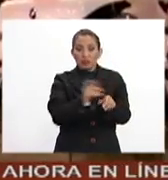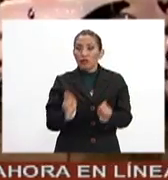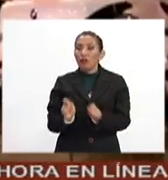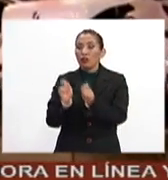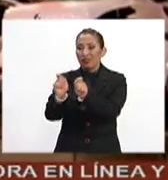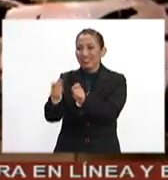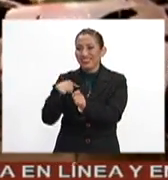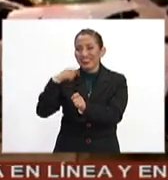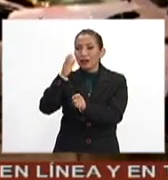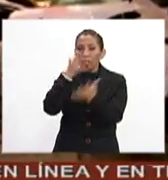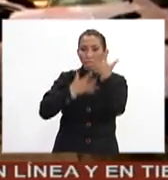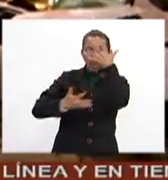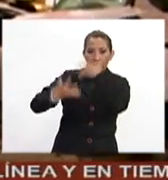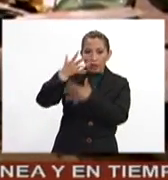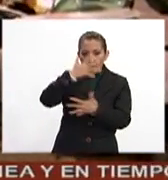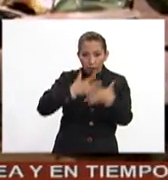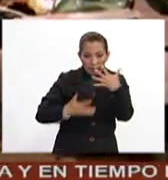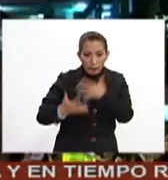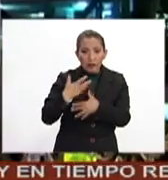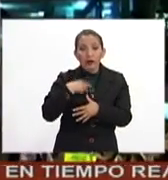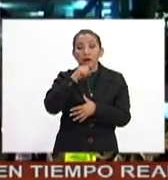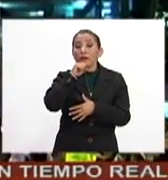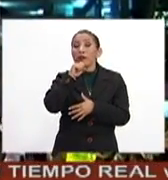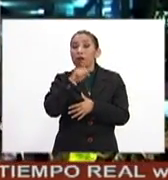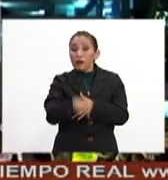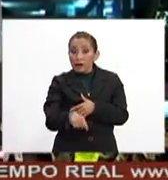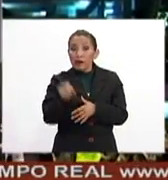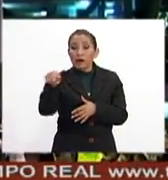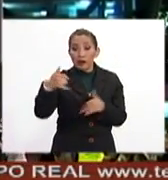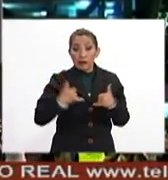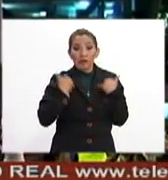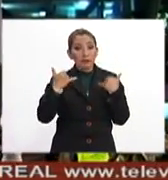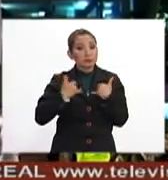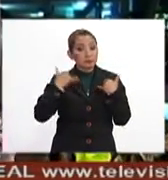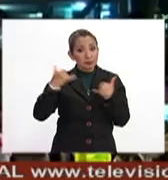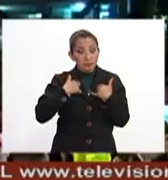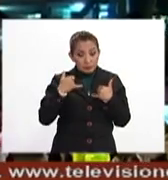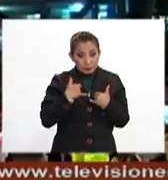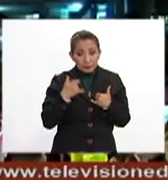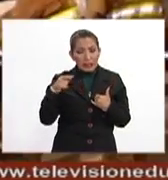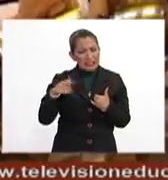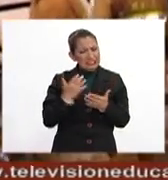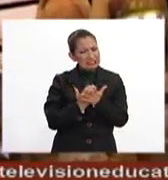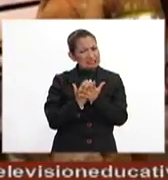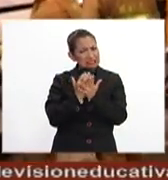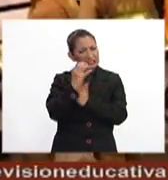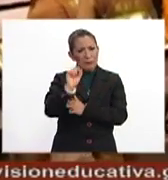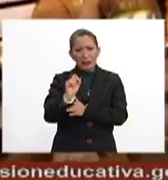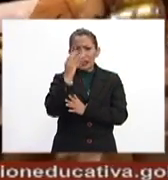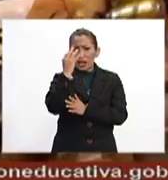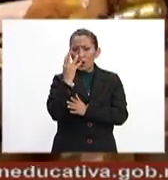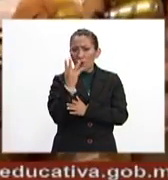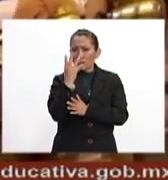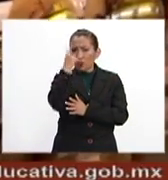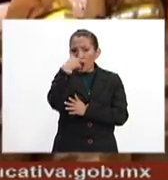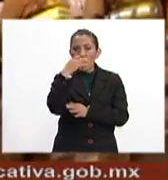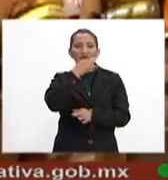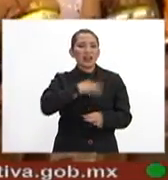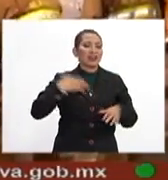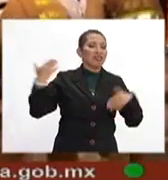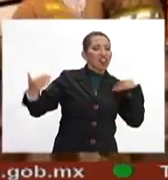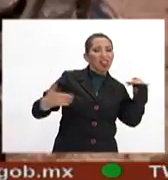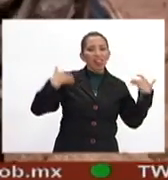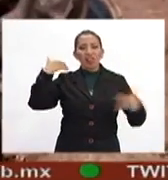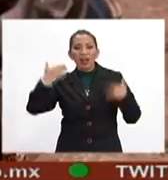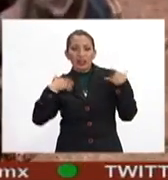que se subieran ebrios. También se dio a conocer que este joven llevaba pues prácticamente 24 horas de fiesta.